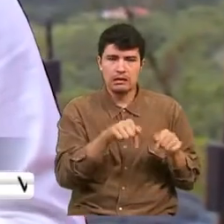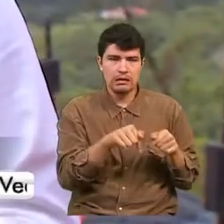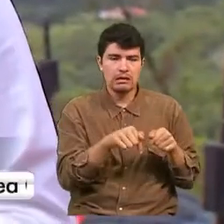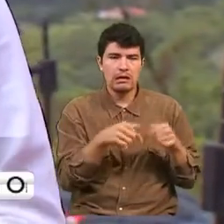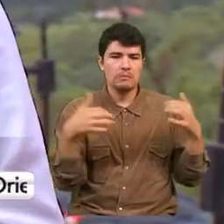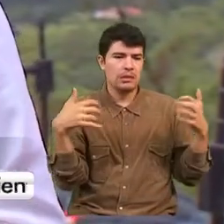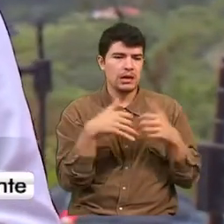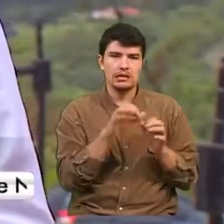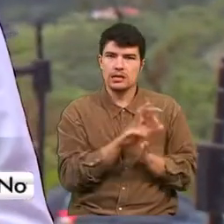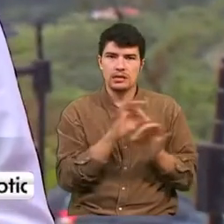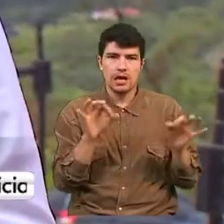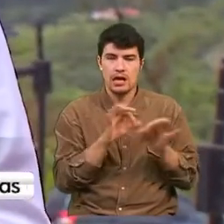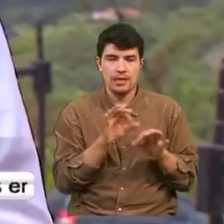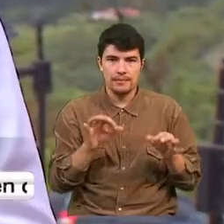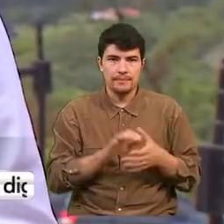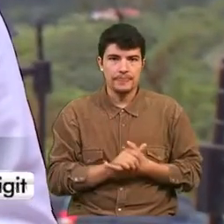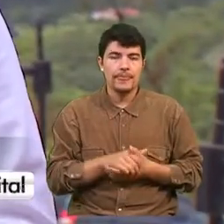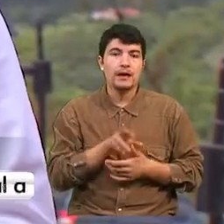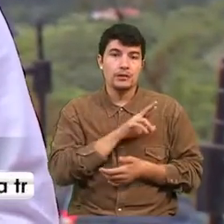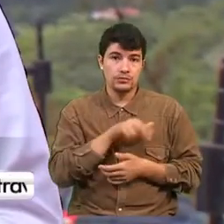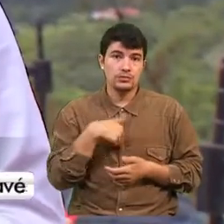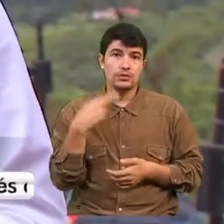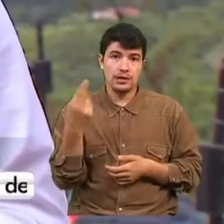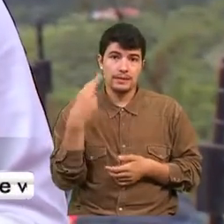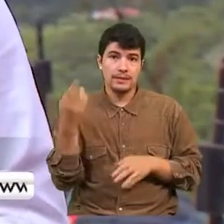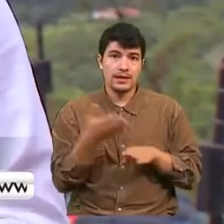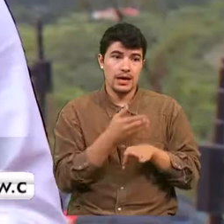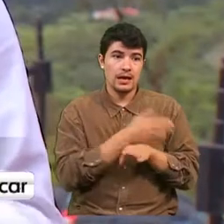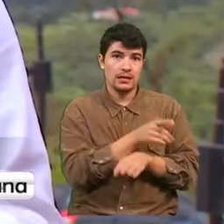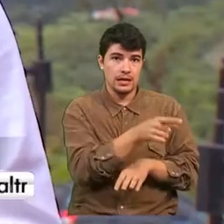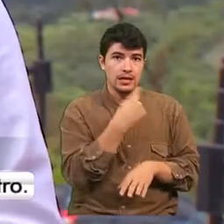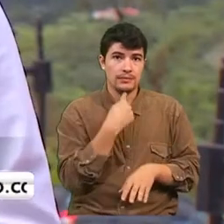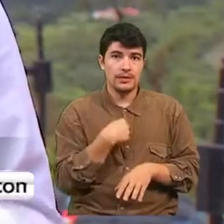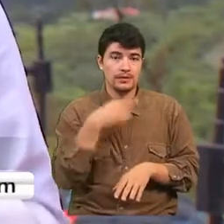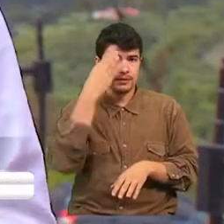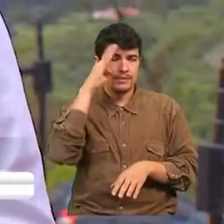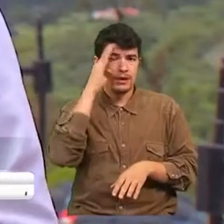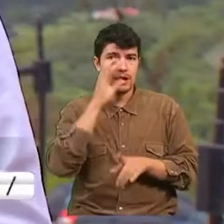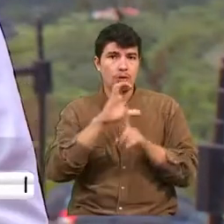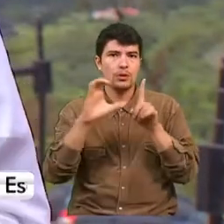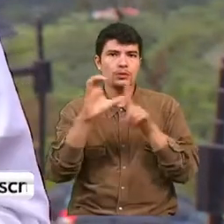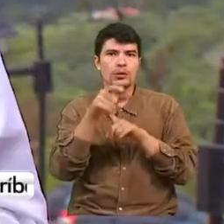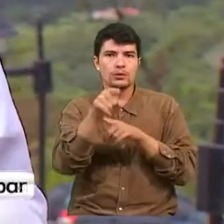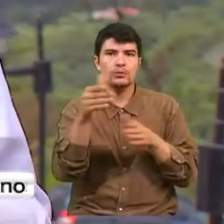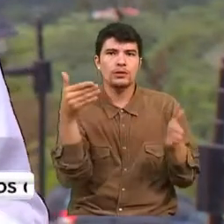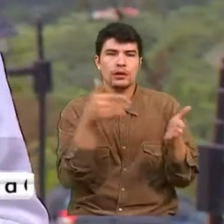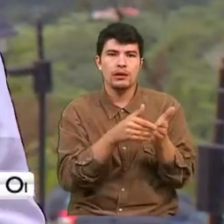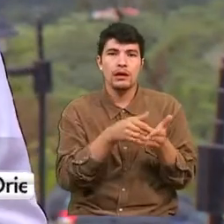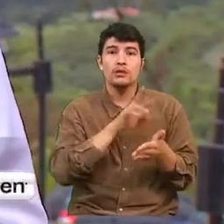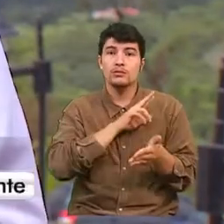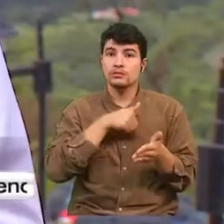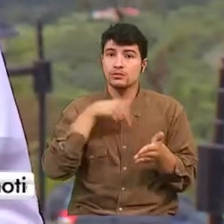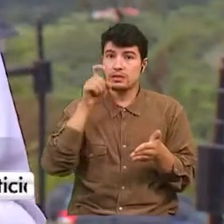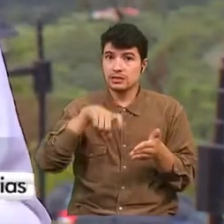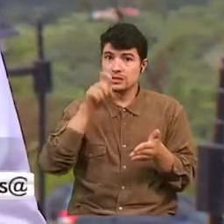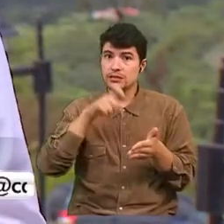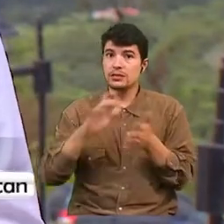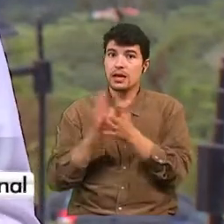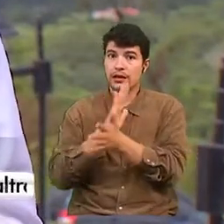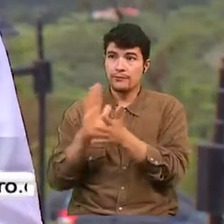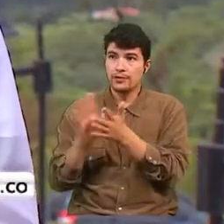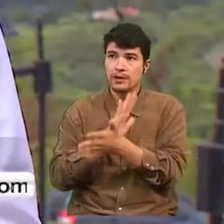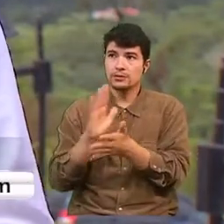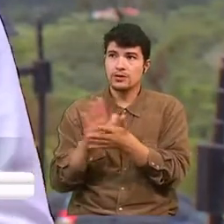de Vélez. Lo que sí es reiterar lo que decía mi coronel Reyes, la cultura de la denuncia. Nosotros necesitamos la información,